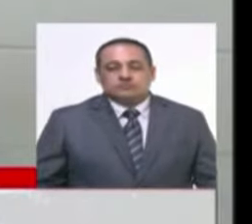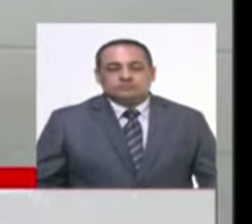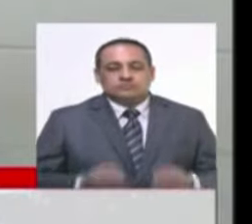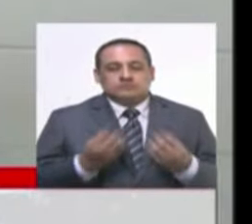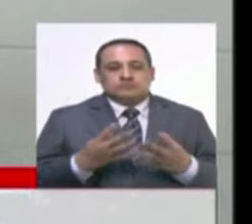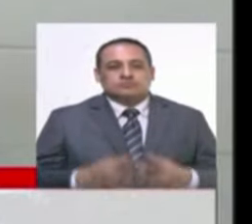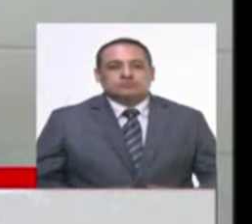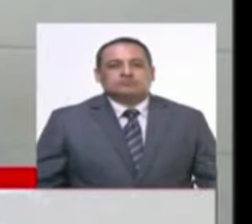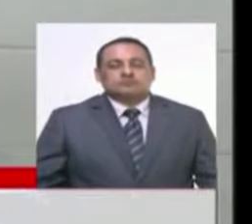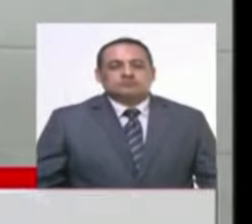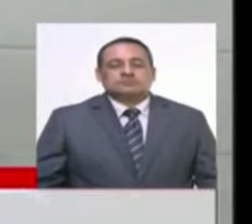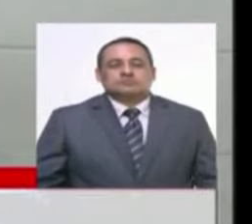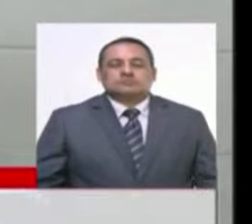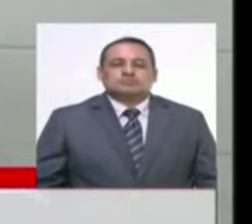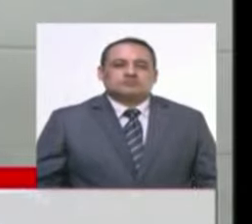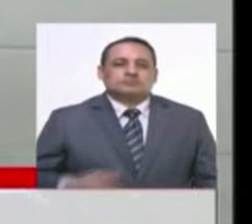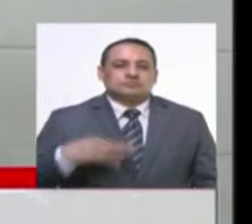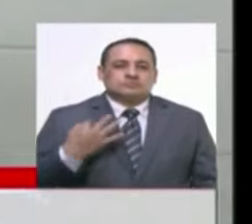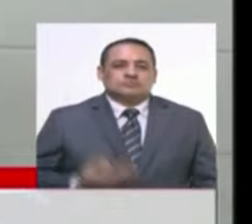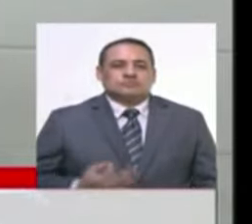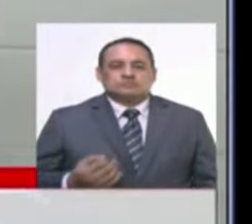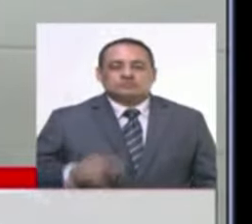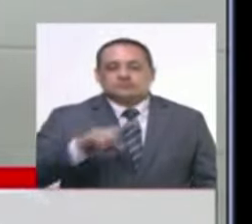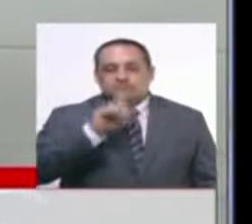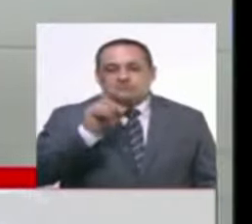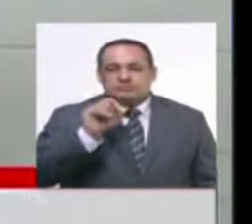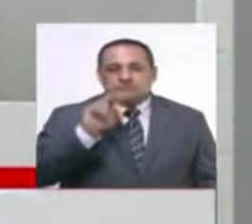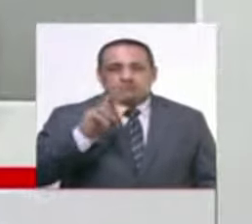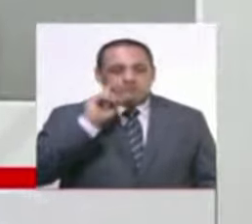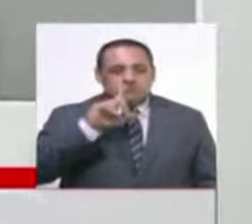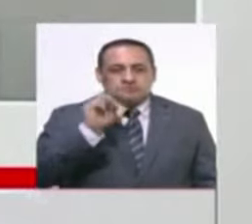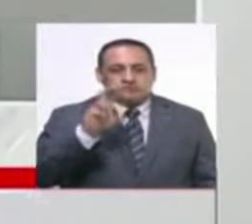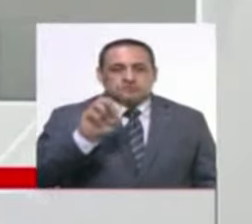Correcto. Señor Samir Villaverde,